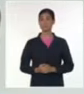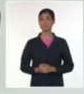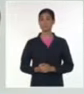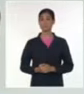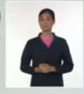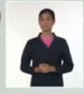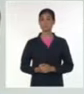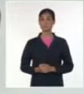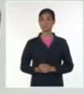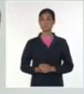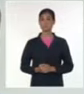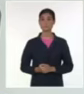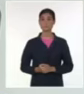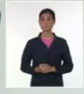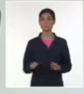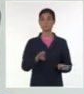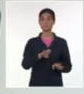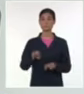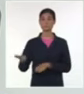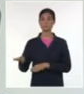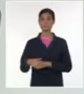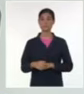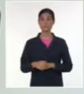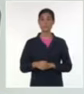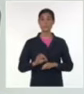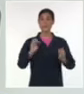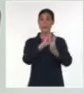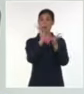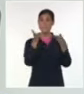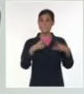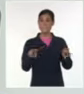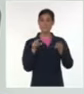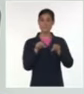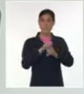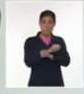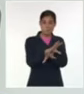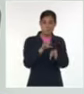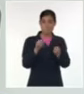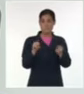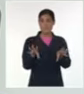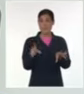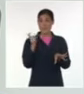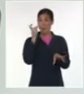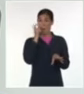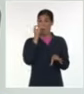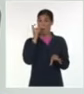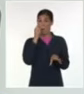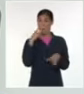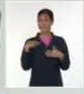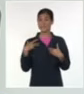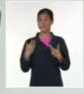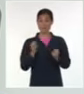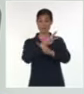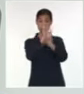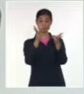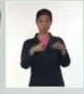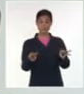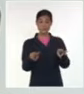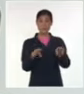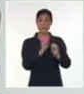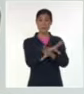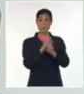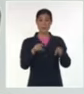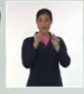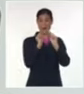El corresponsal de Prensa Latina en Siria y colaborador de nuestro canal tiene el reporte de las maniobras conjuntas